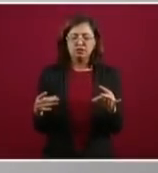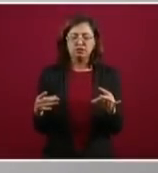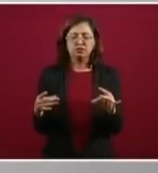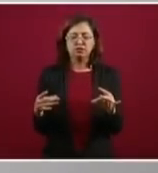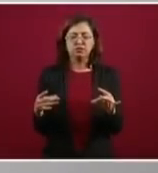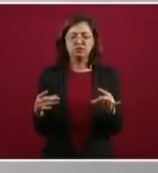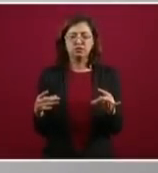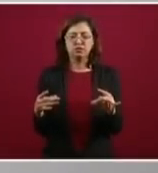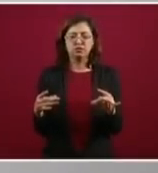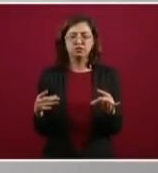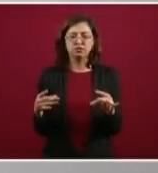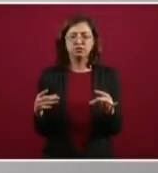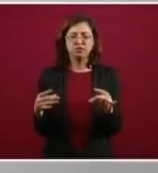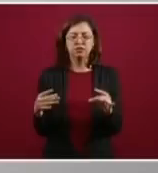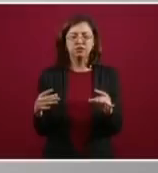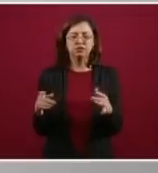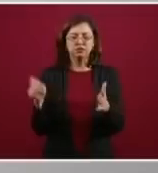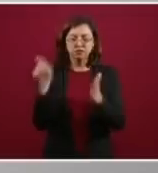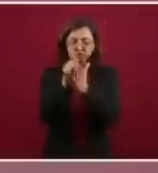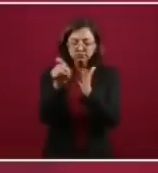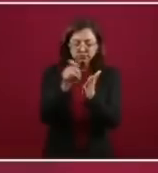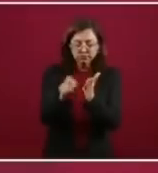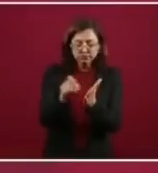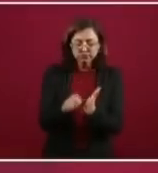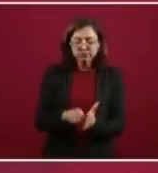el mismo